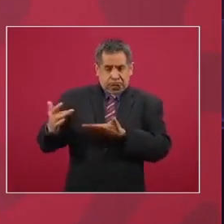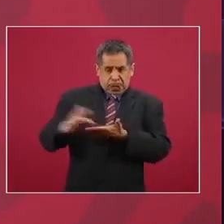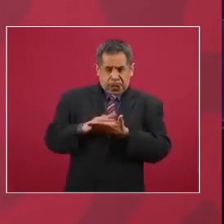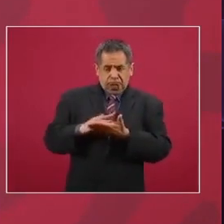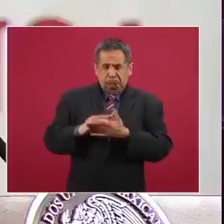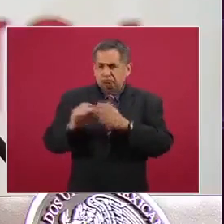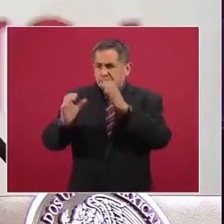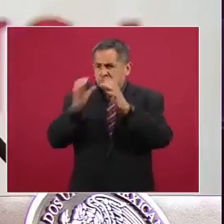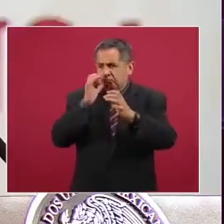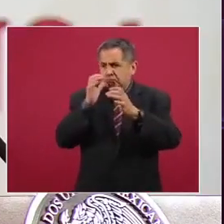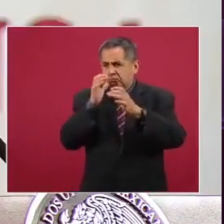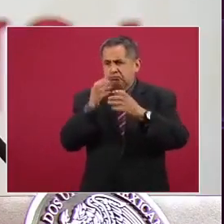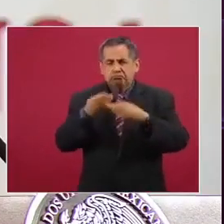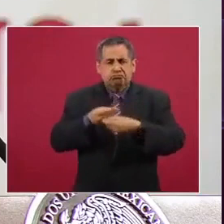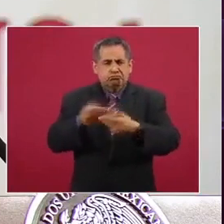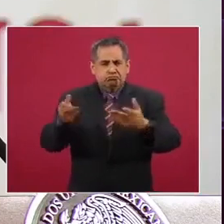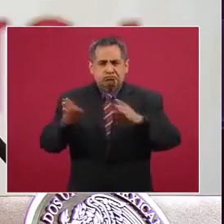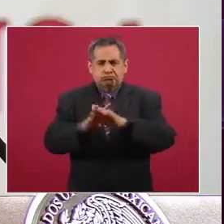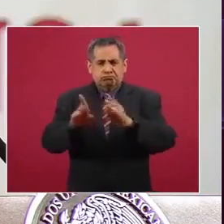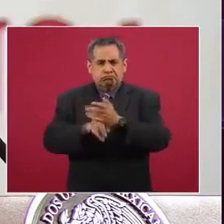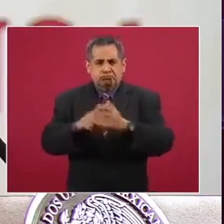mantiene la comunicación con el pueblo,